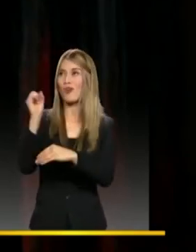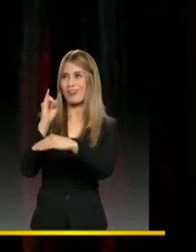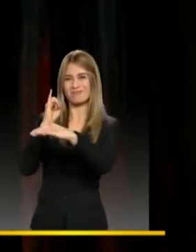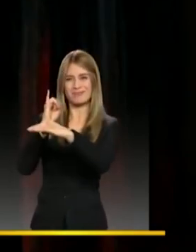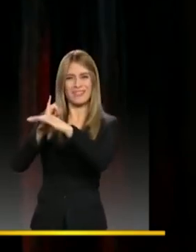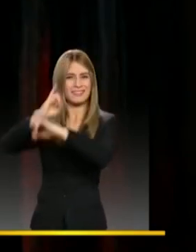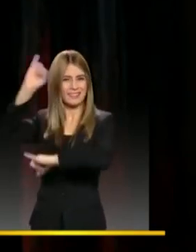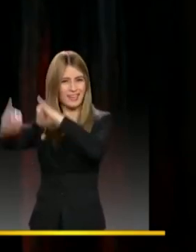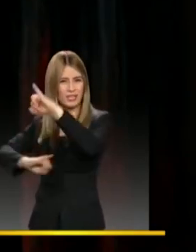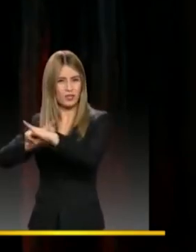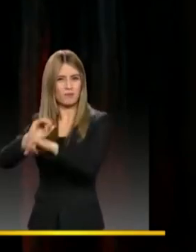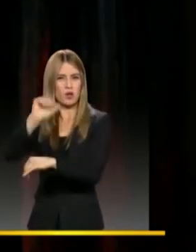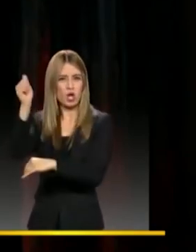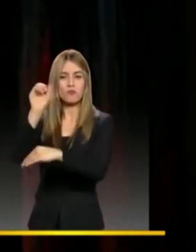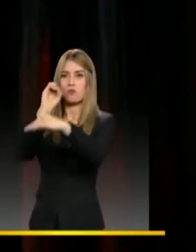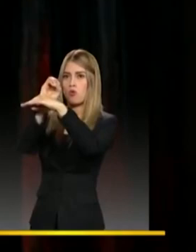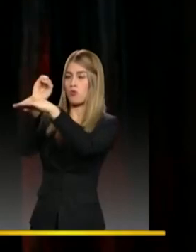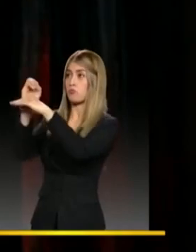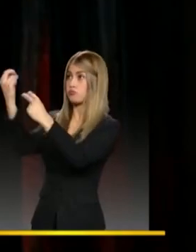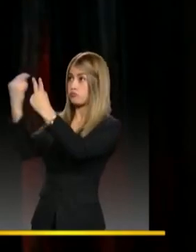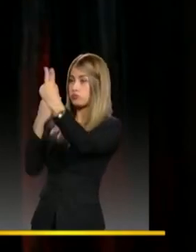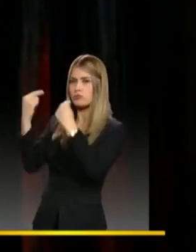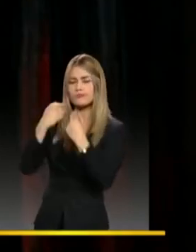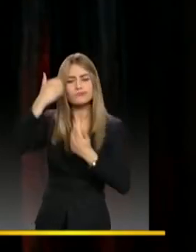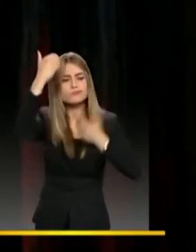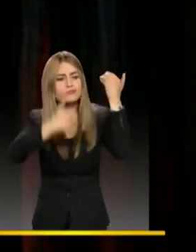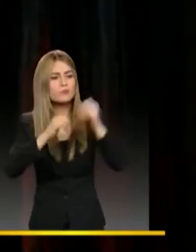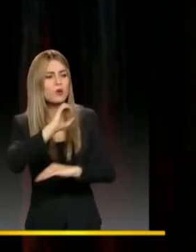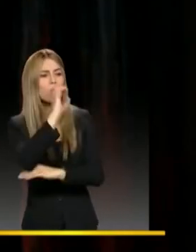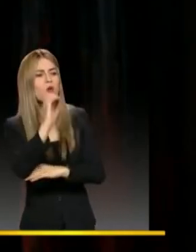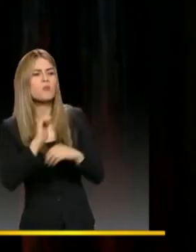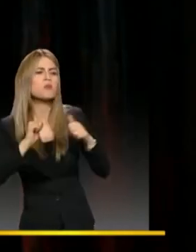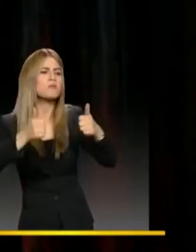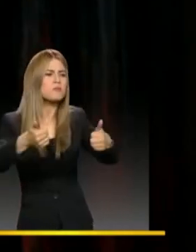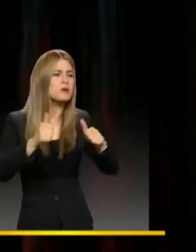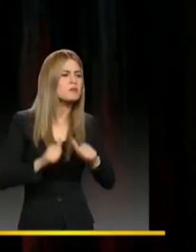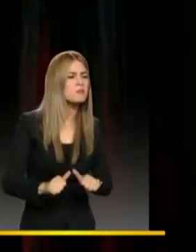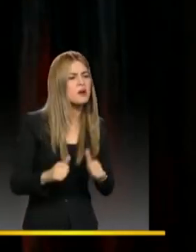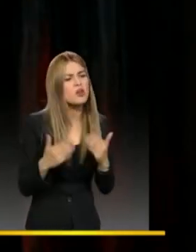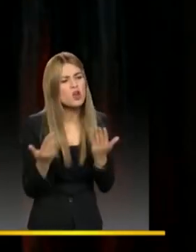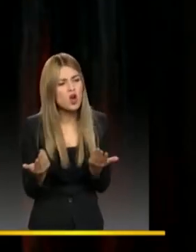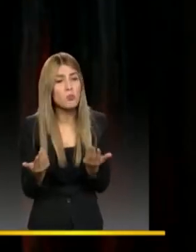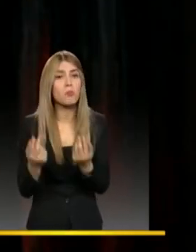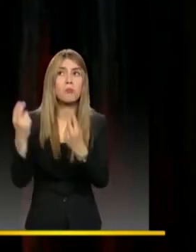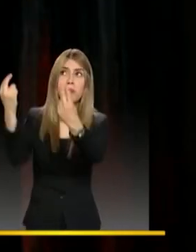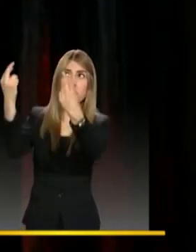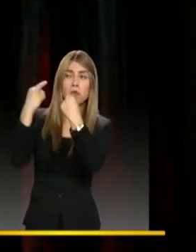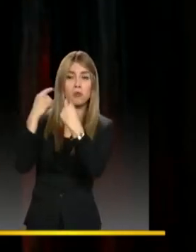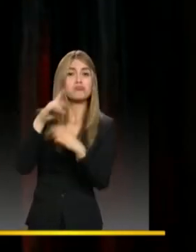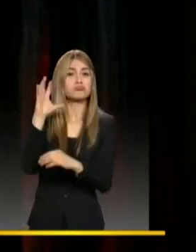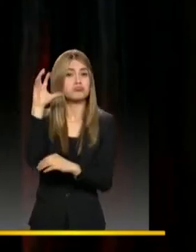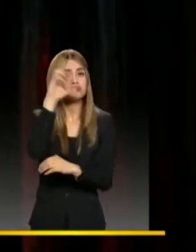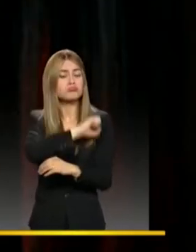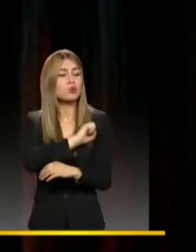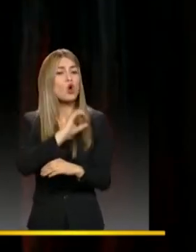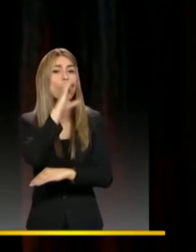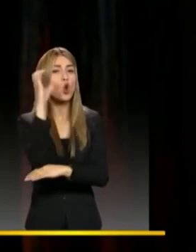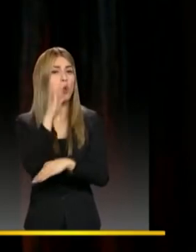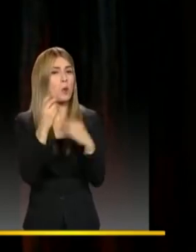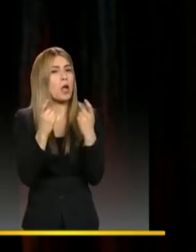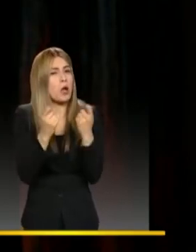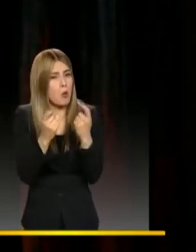internacionales coinciden que durante el año 2018 que comienza, pasada ya la tormenta que nos golpeó tan